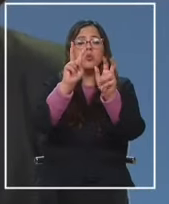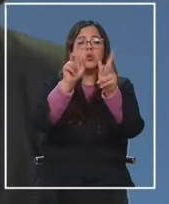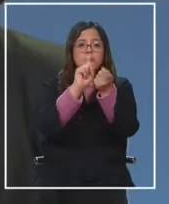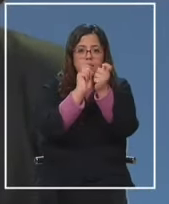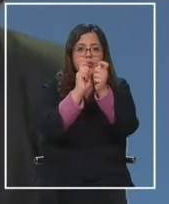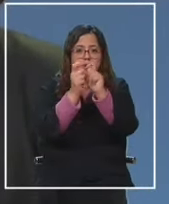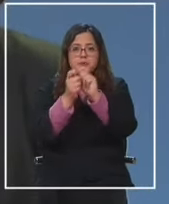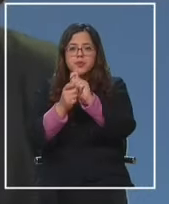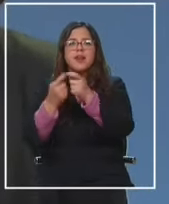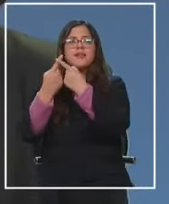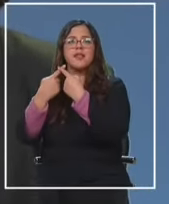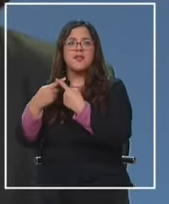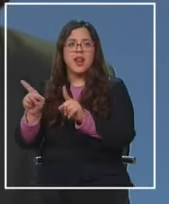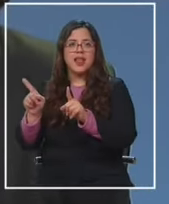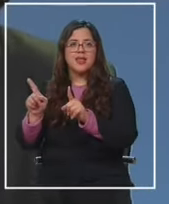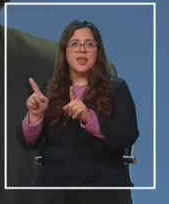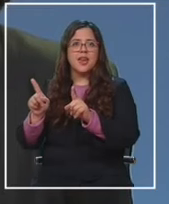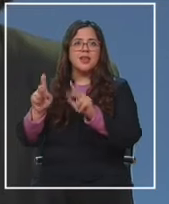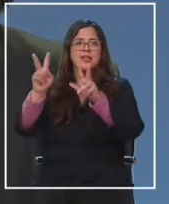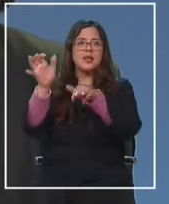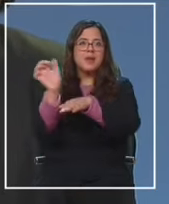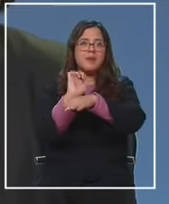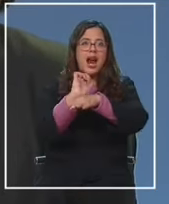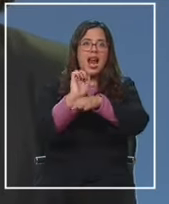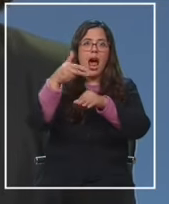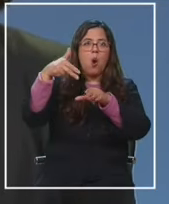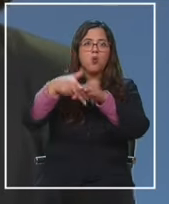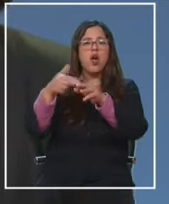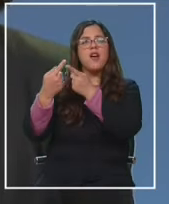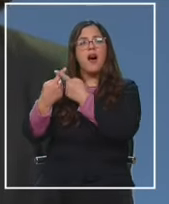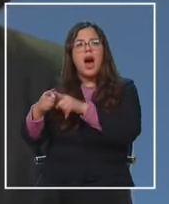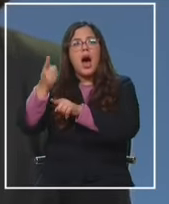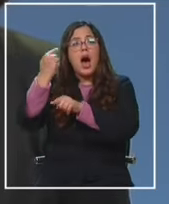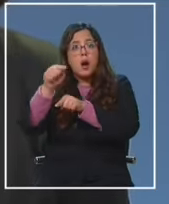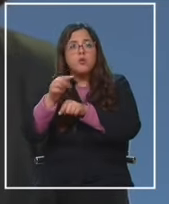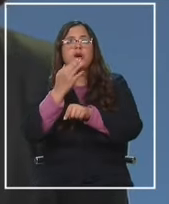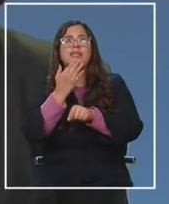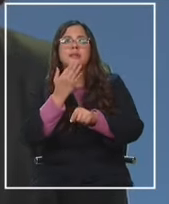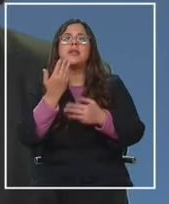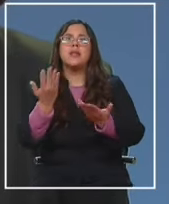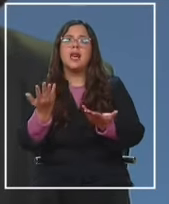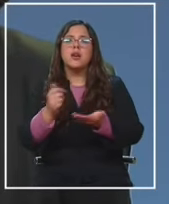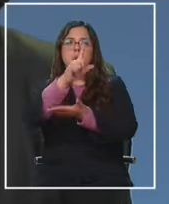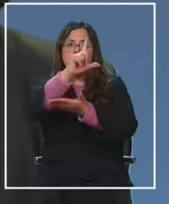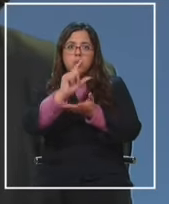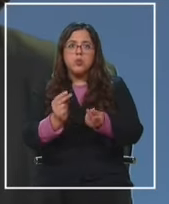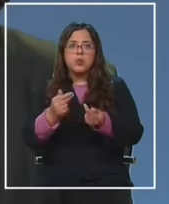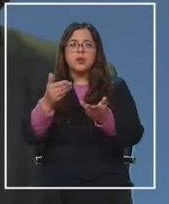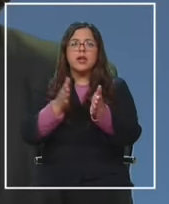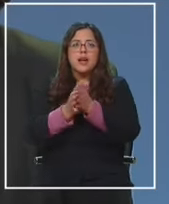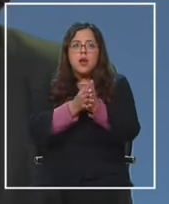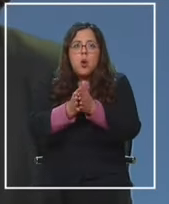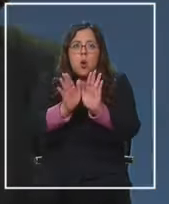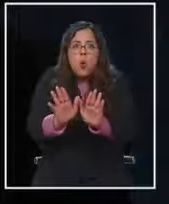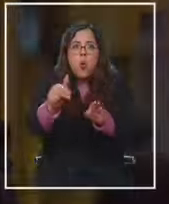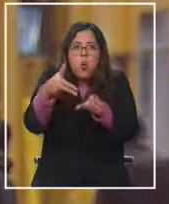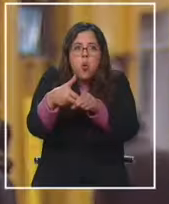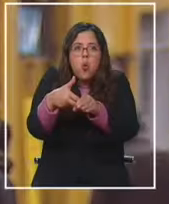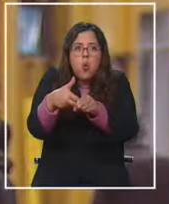poco distinto de las gasolinas automotrices, pero vamos a ver también caída en los precios de la parafina, sin lugar a